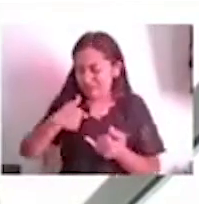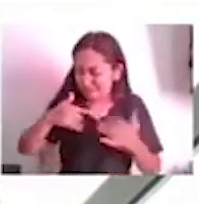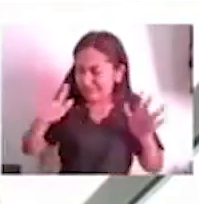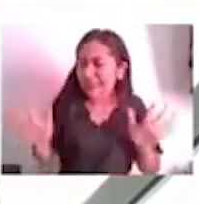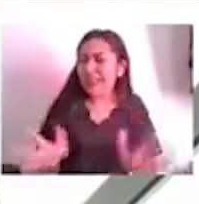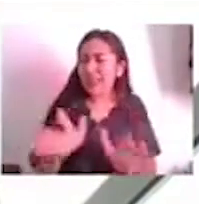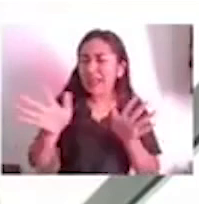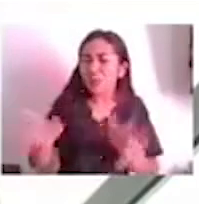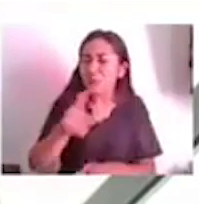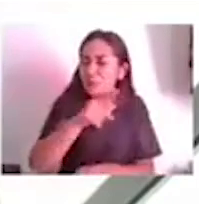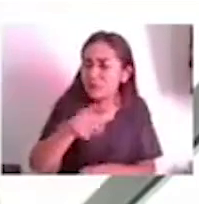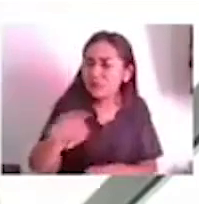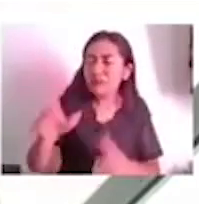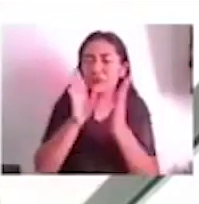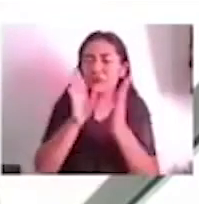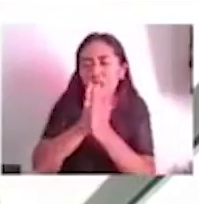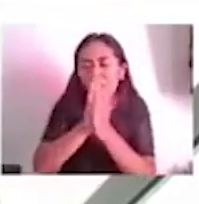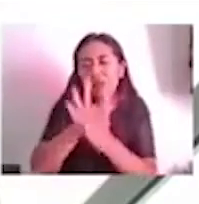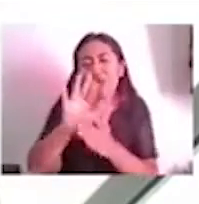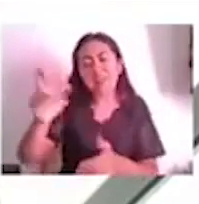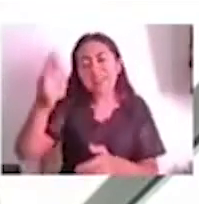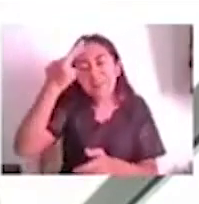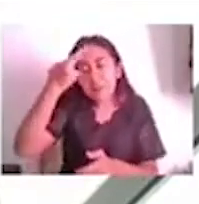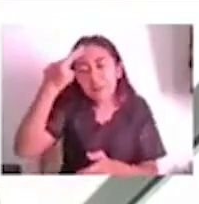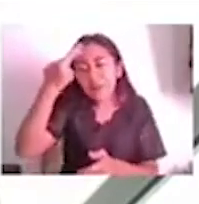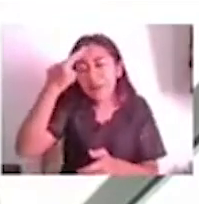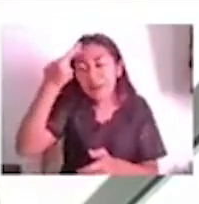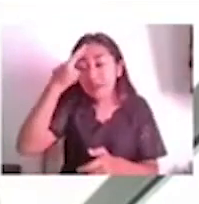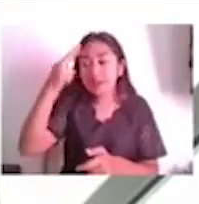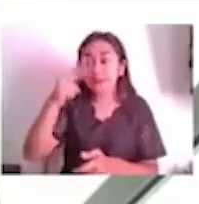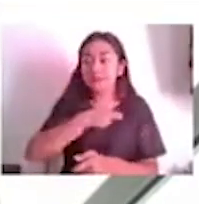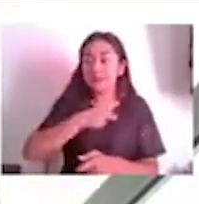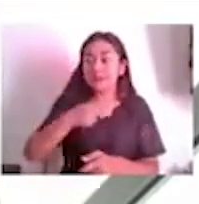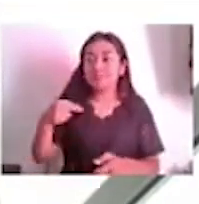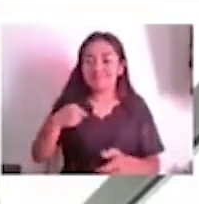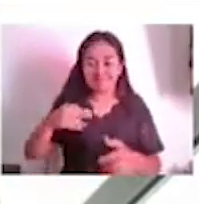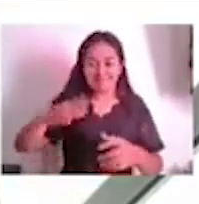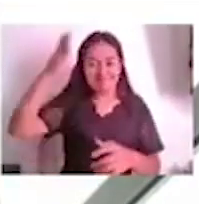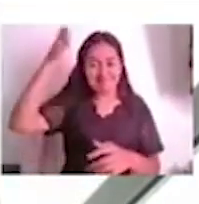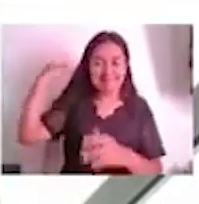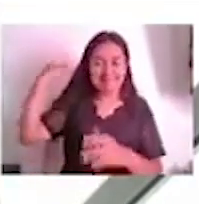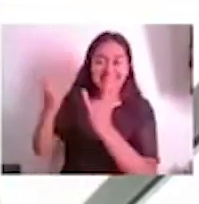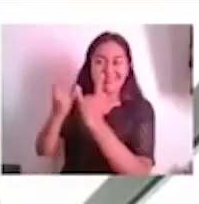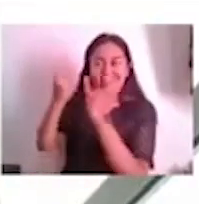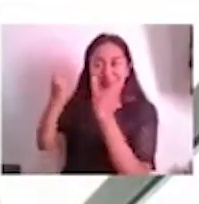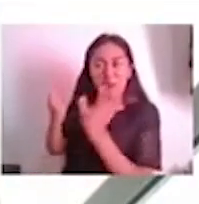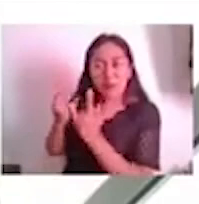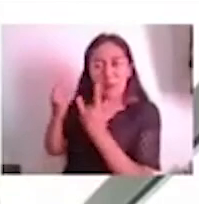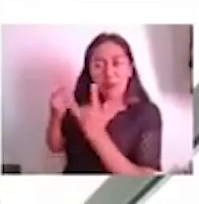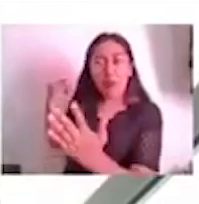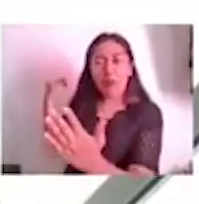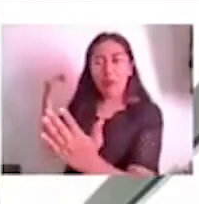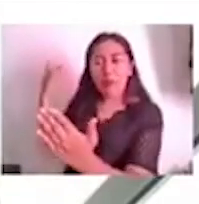que recordemos que tenemos un compromiso con nuestro pasado, y es no